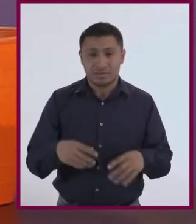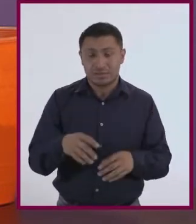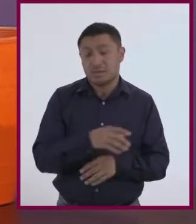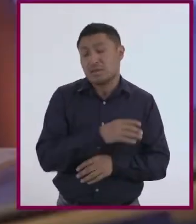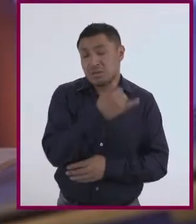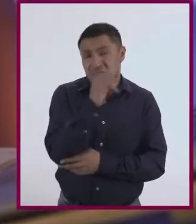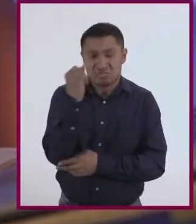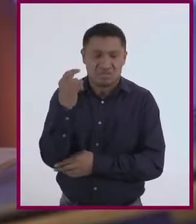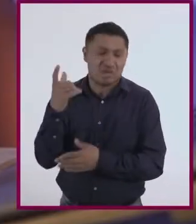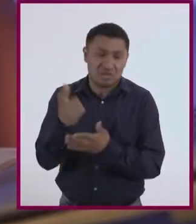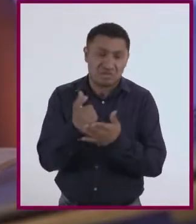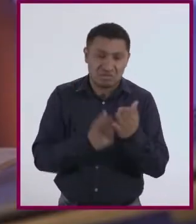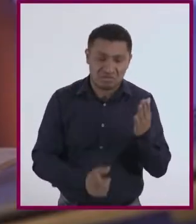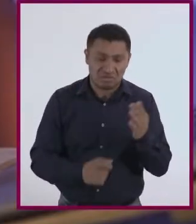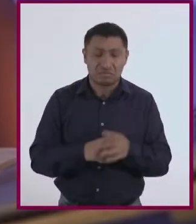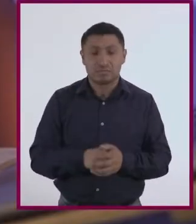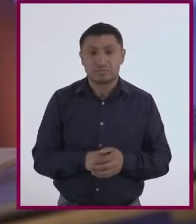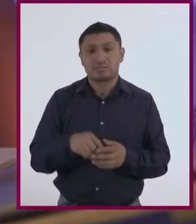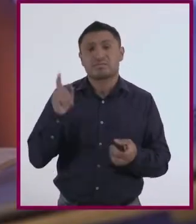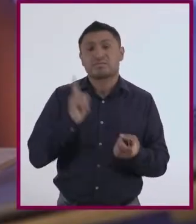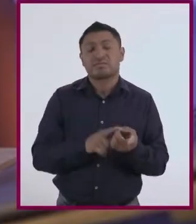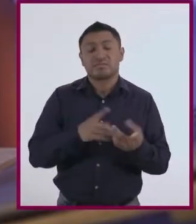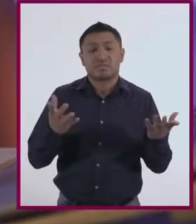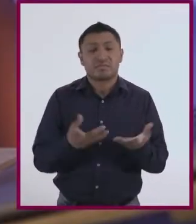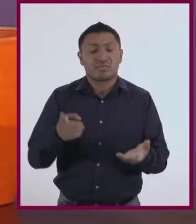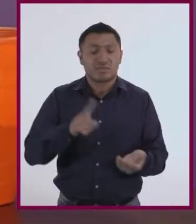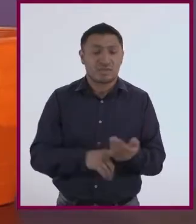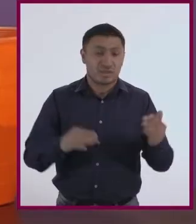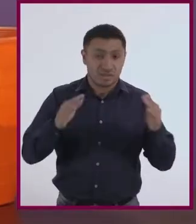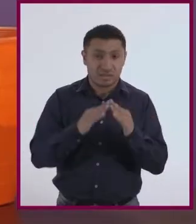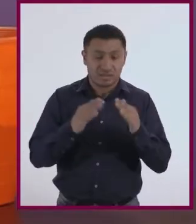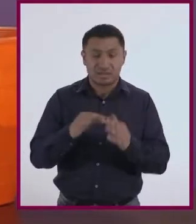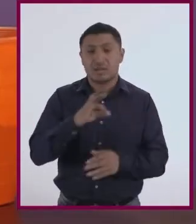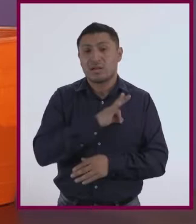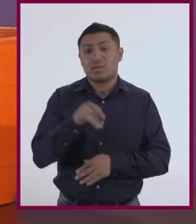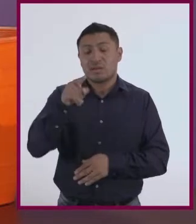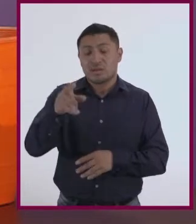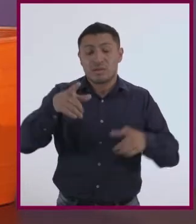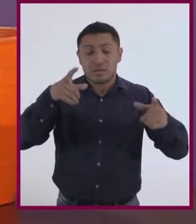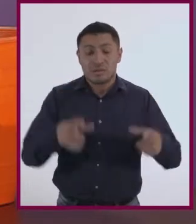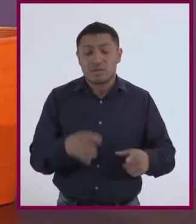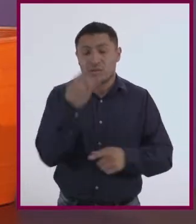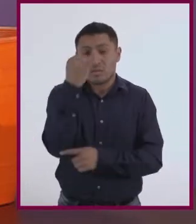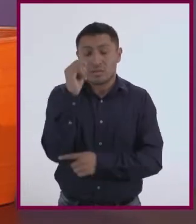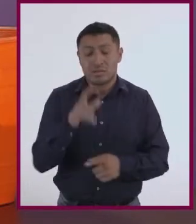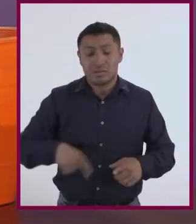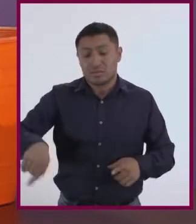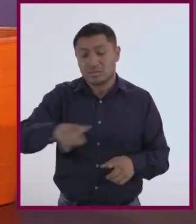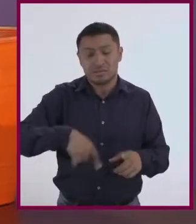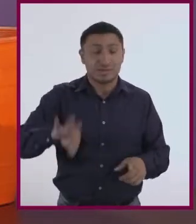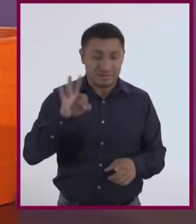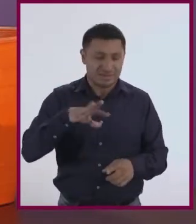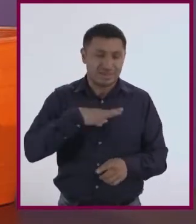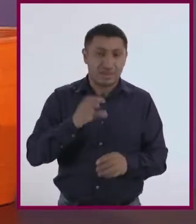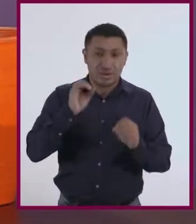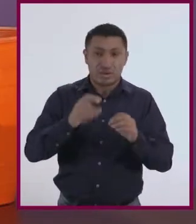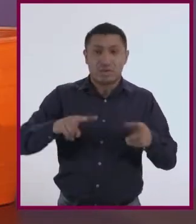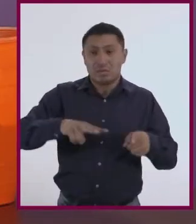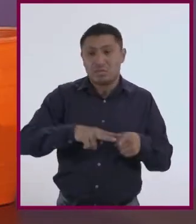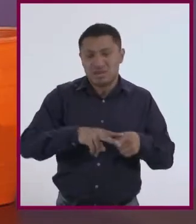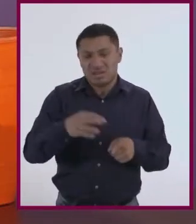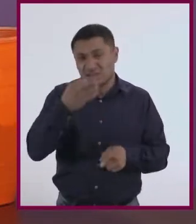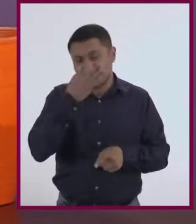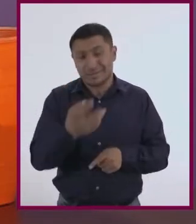jardín también. ¿En dónde se puede hacer una composta en una vivienda? Puedes hacer un hoyo en el jardín si lo tienes o en algún parque